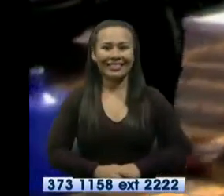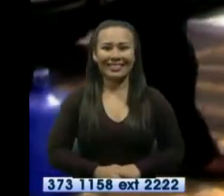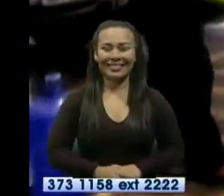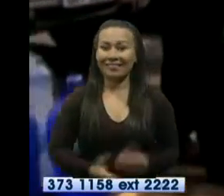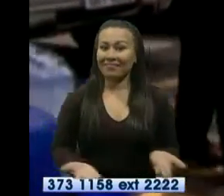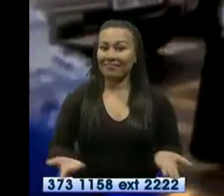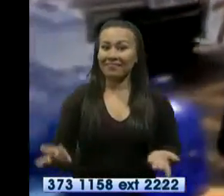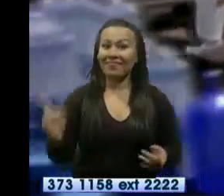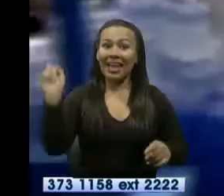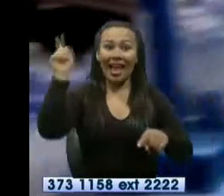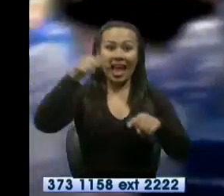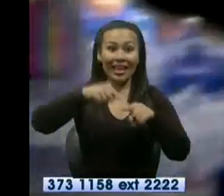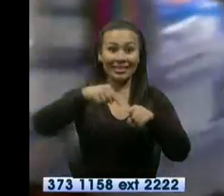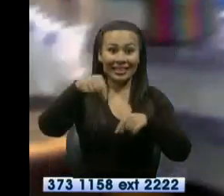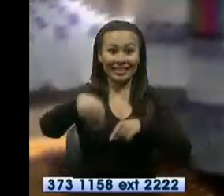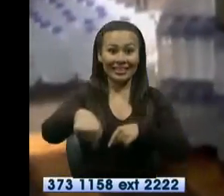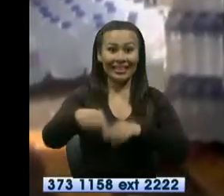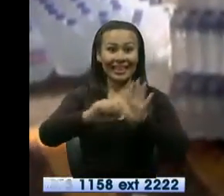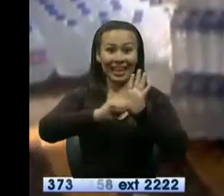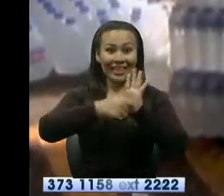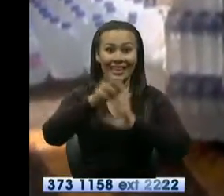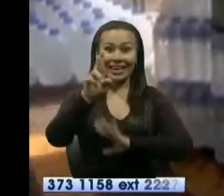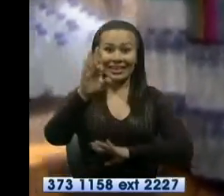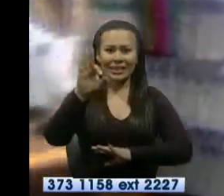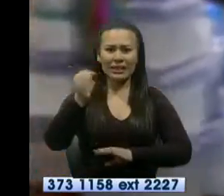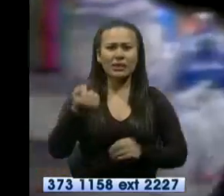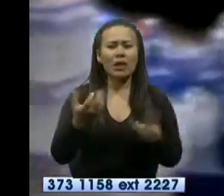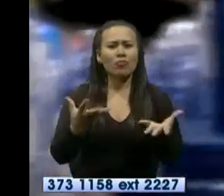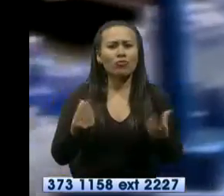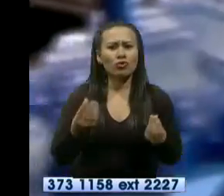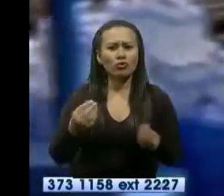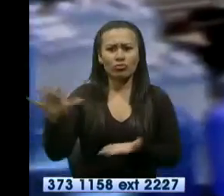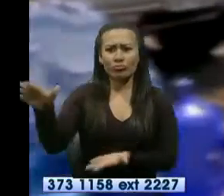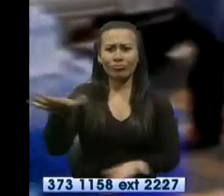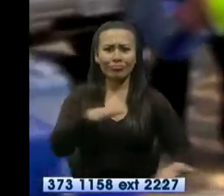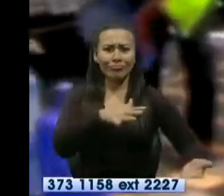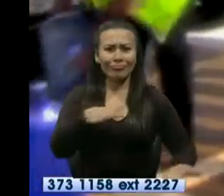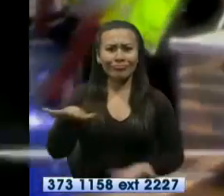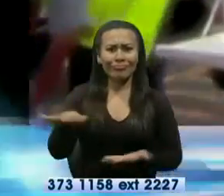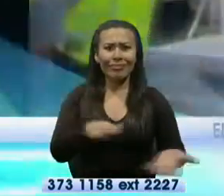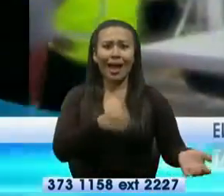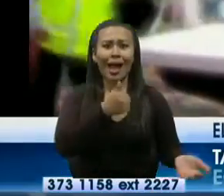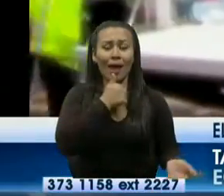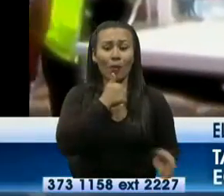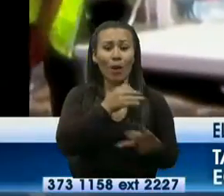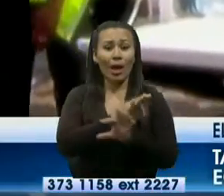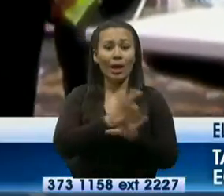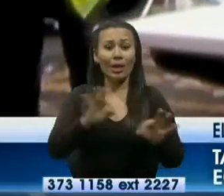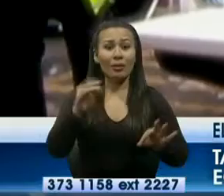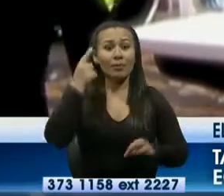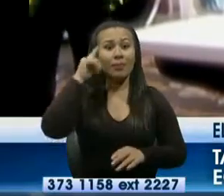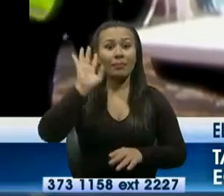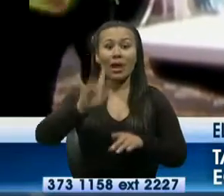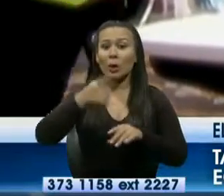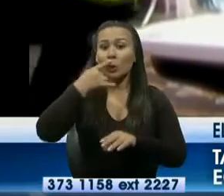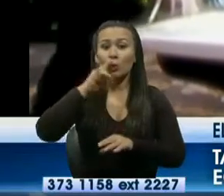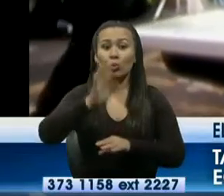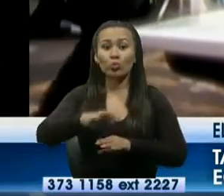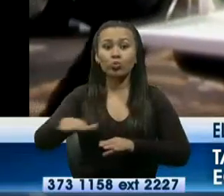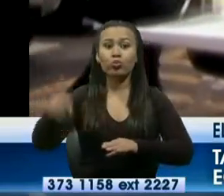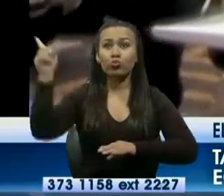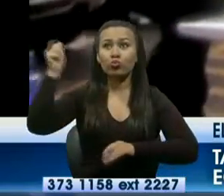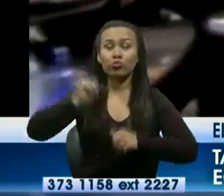Hasta las instalaciones de RTS llegó un donativo muy especial. Agua purificada para las víctimas del